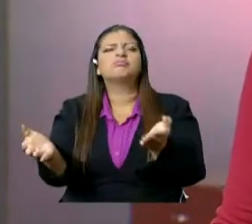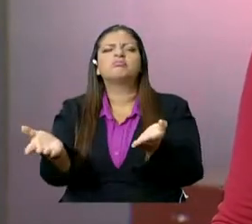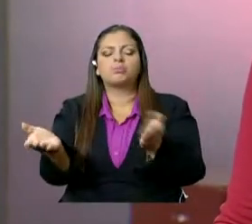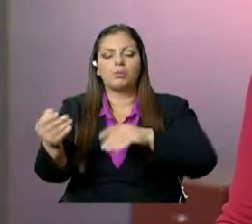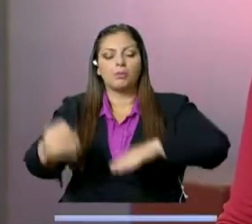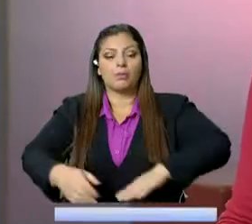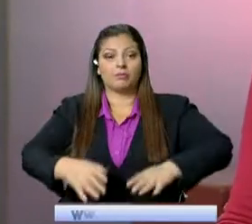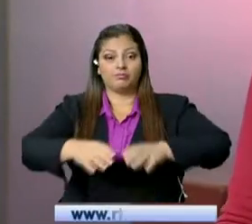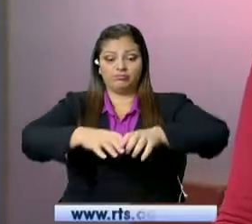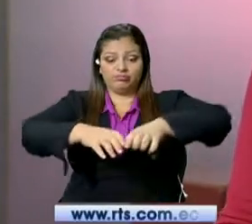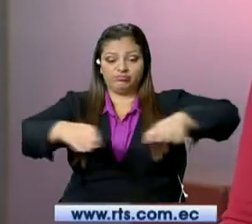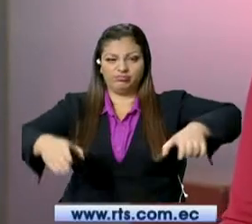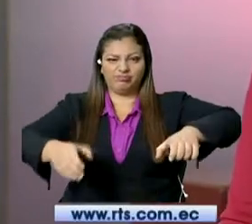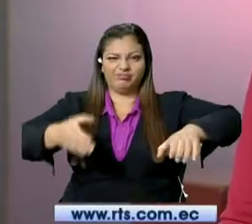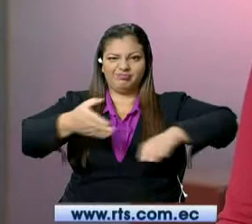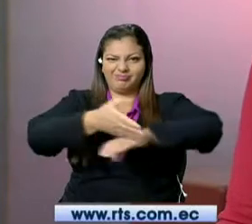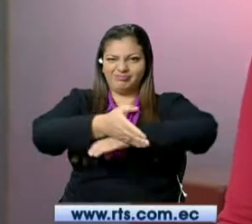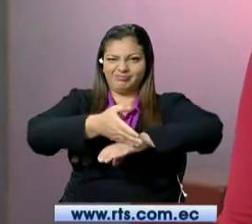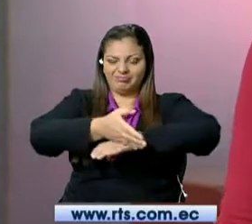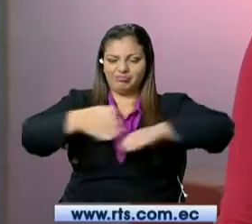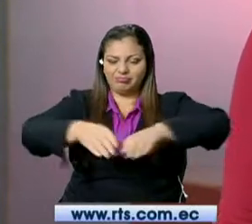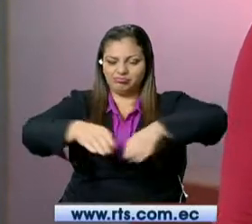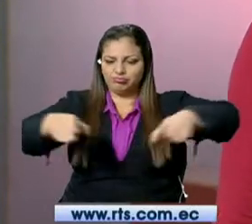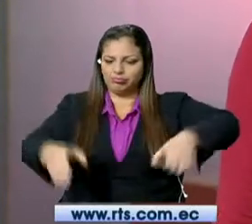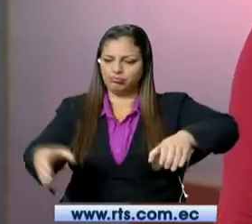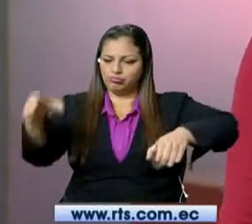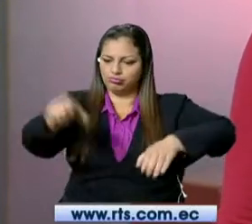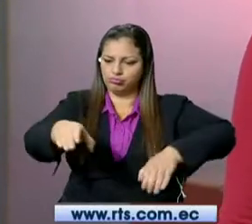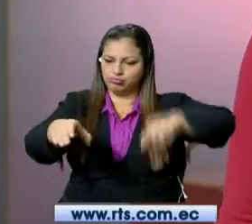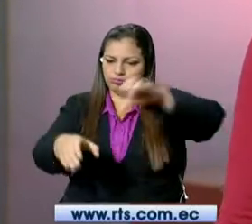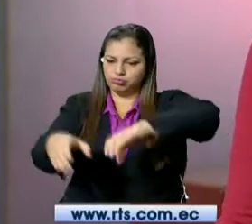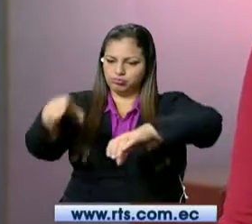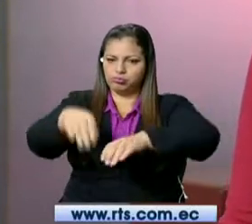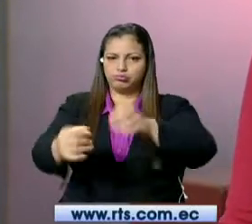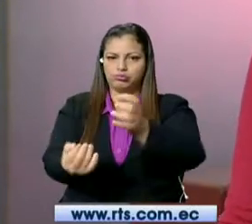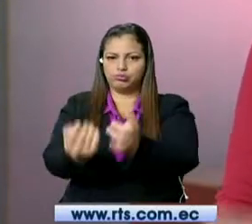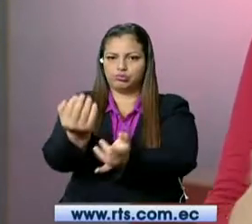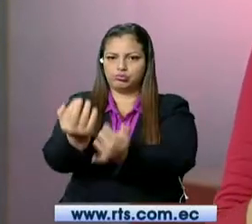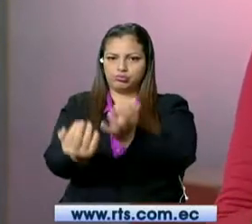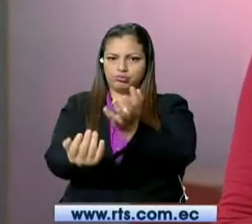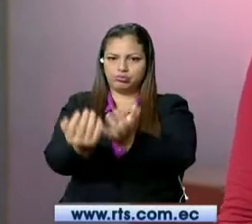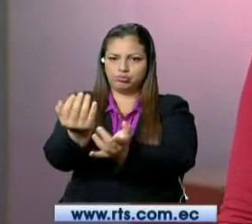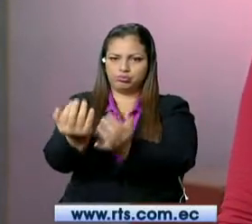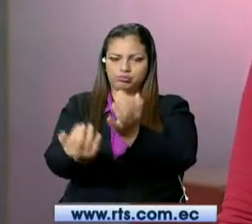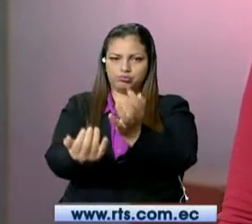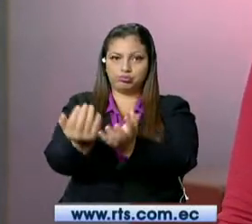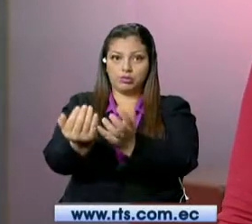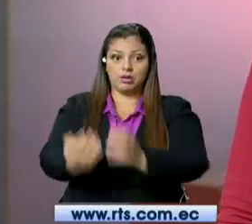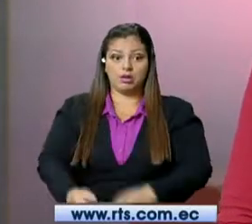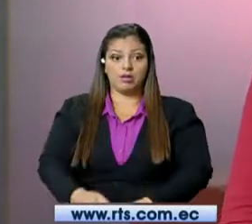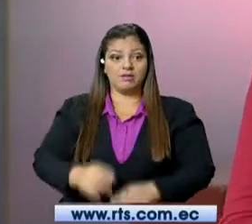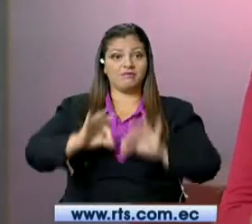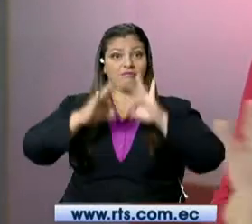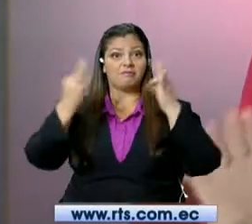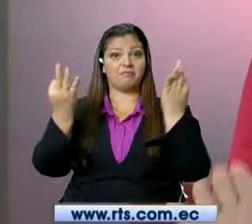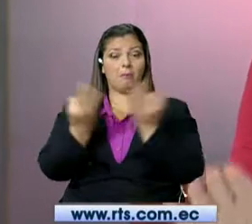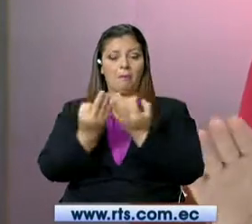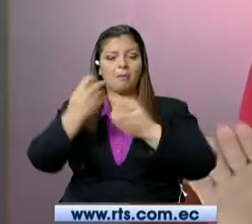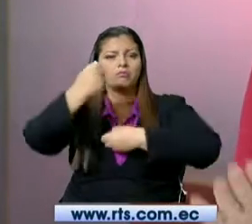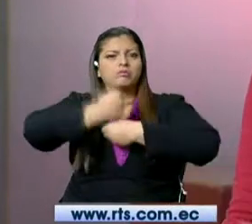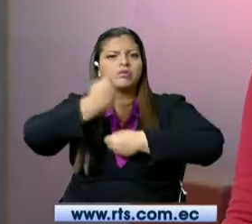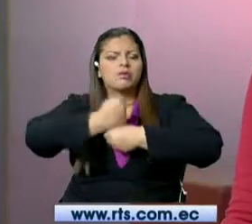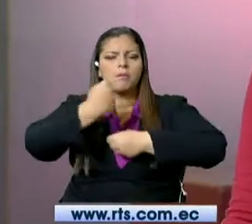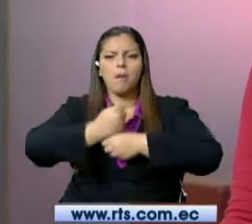tradiciones en Babahoyo, provincia de Los Ríos. Algunas generaciones de una misma familia elaboran el pan en este